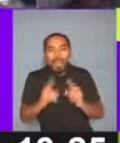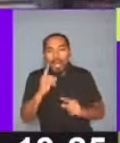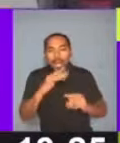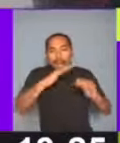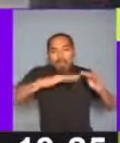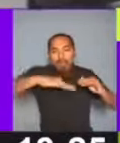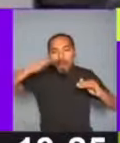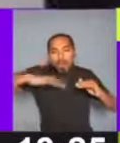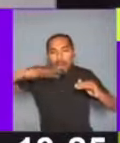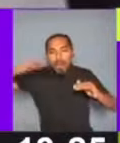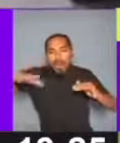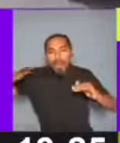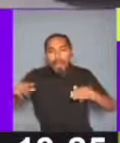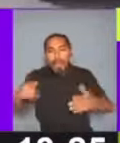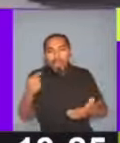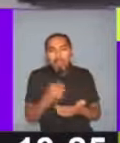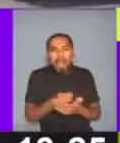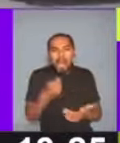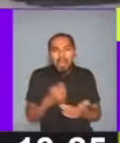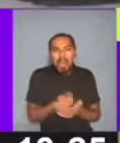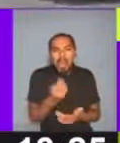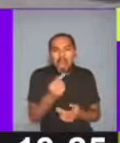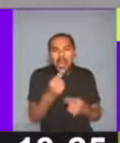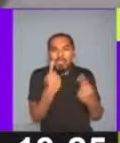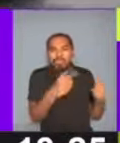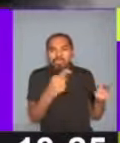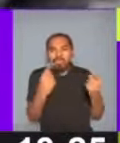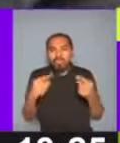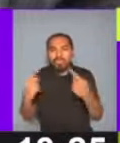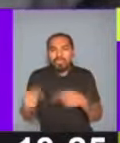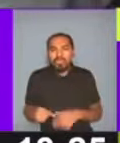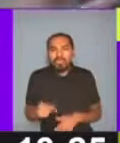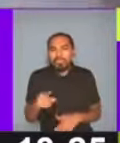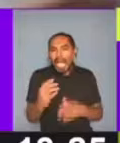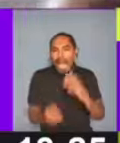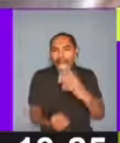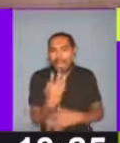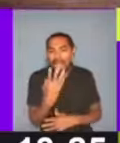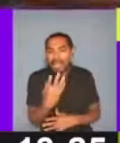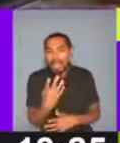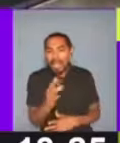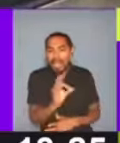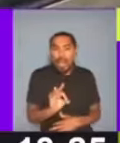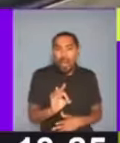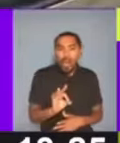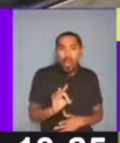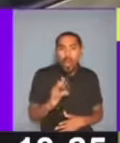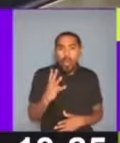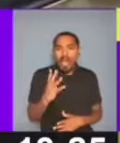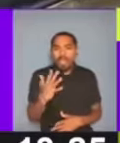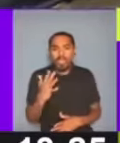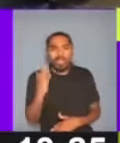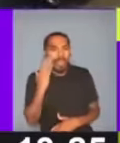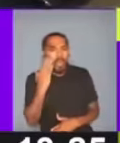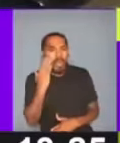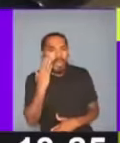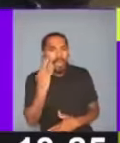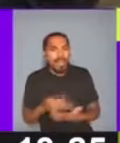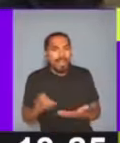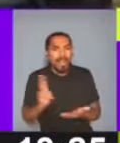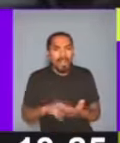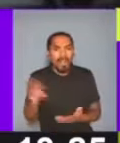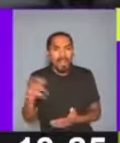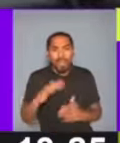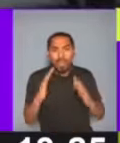pico, que es a la mañana temprano, y quizás a las 4 o 5 de la tarde, cuando otra vez tienen que retornar